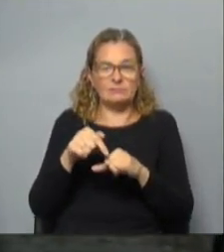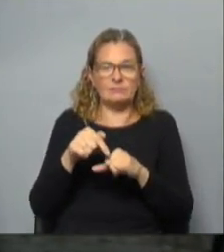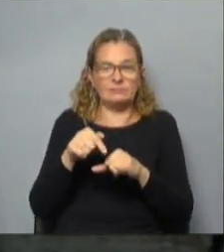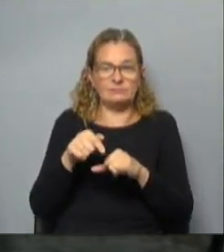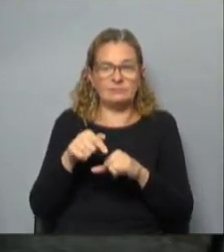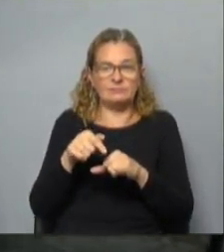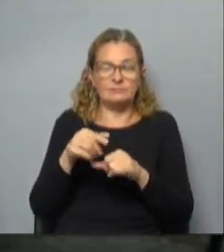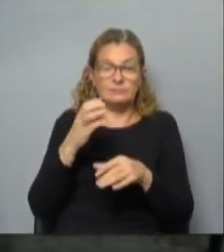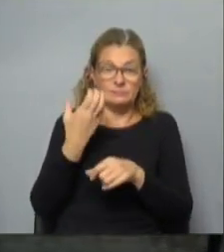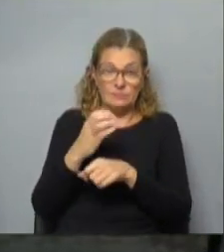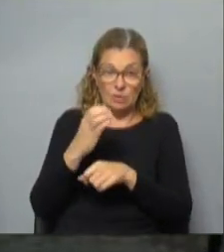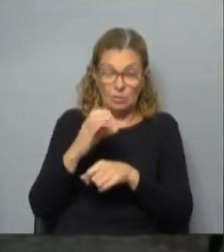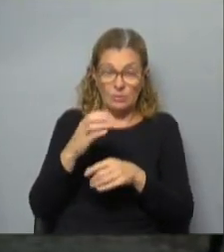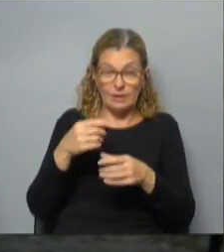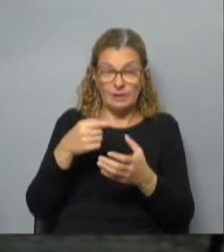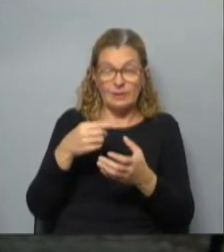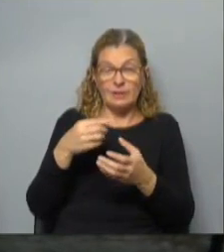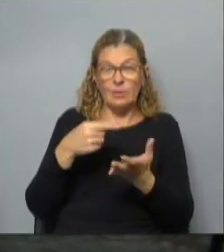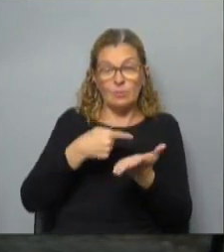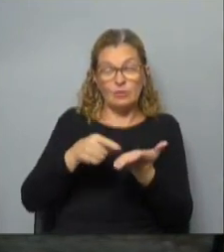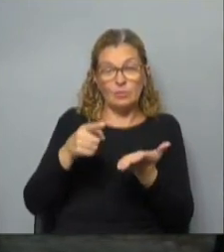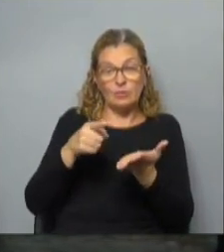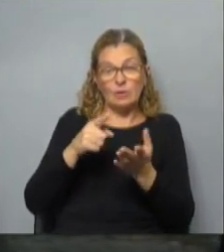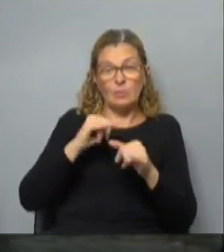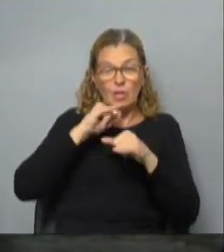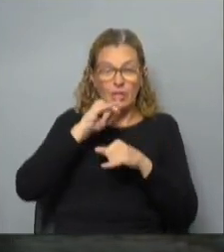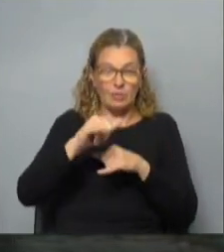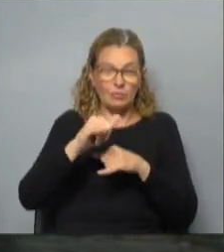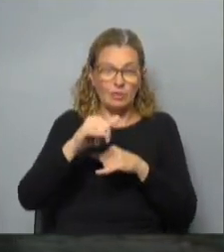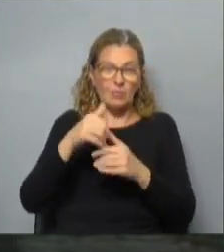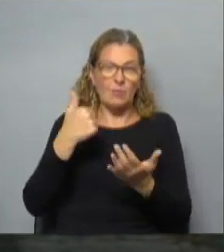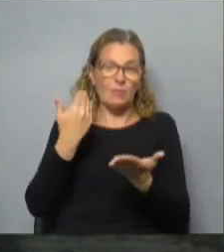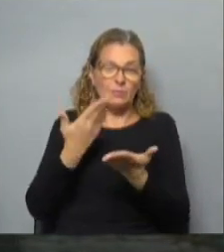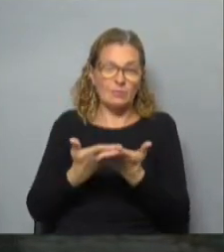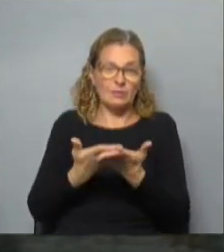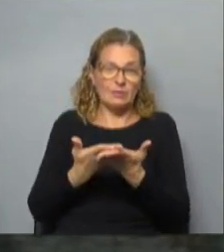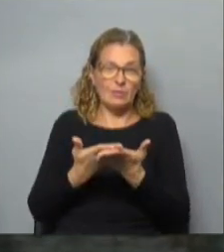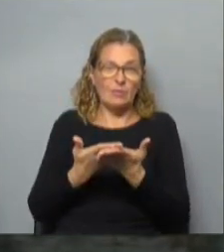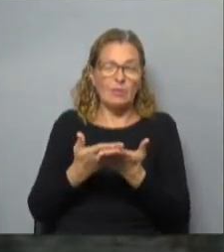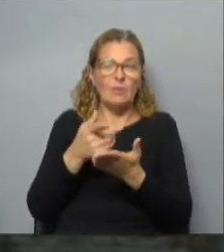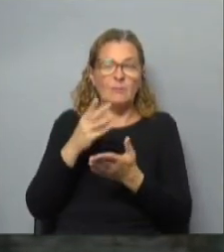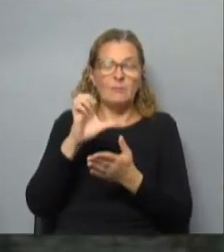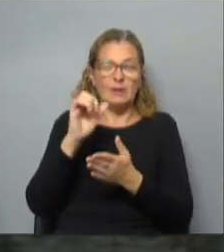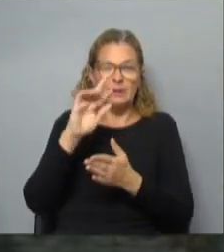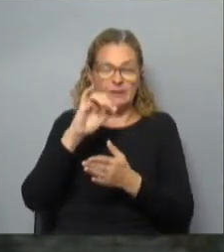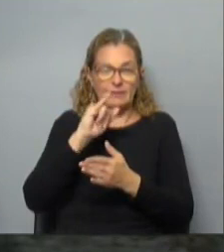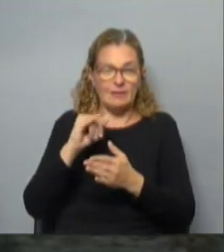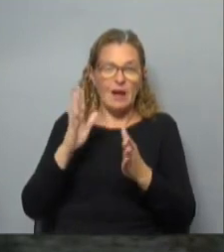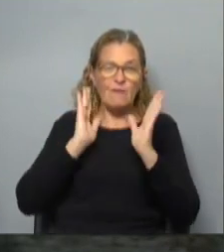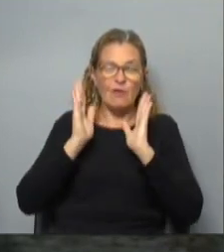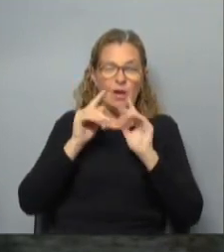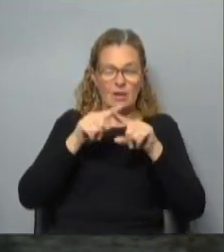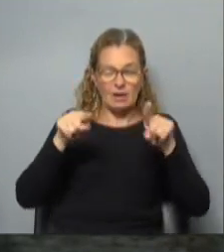en los clubes estos circuitos dio lugar a una denuncia que fue presentada por schumer pérez que fuese la boda de la lista